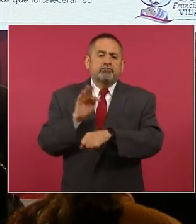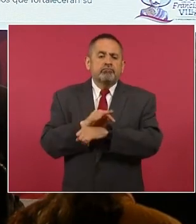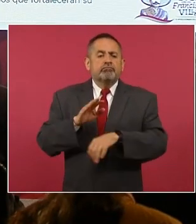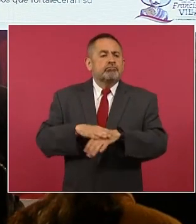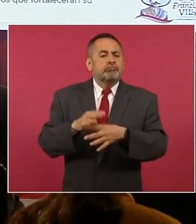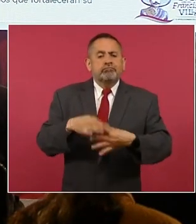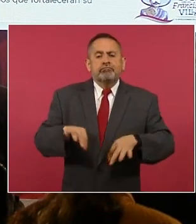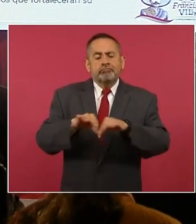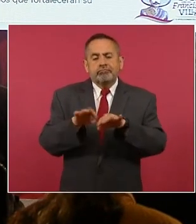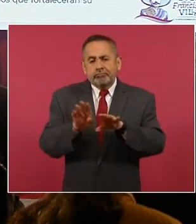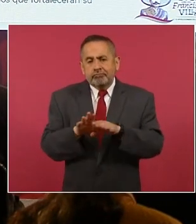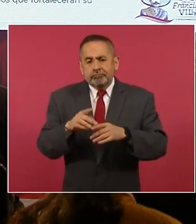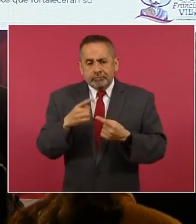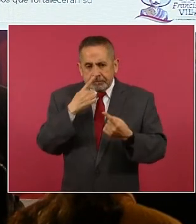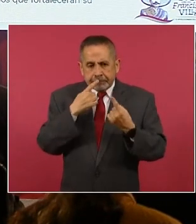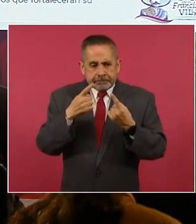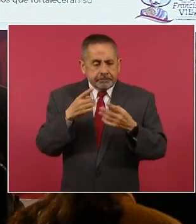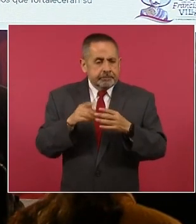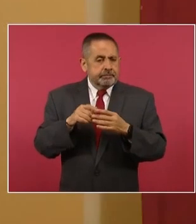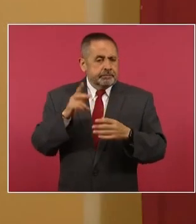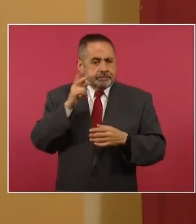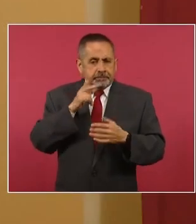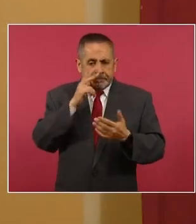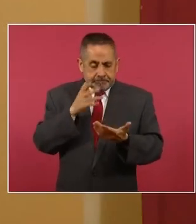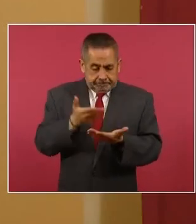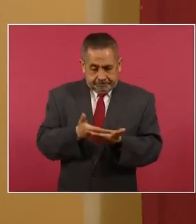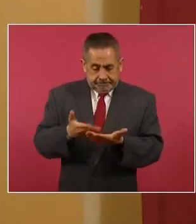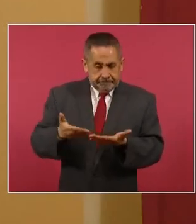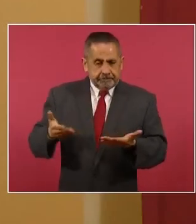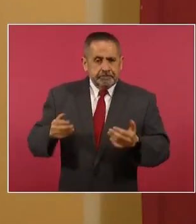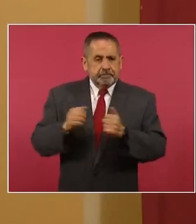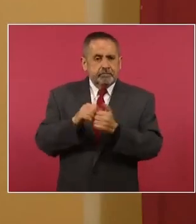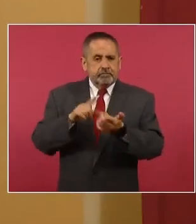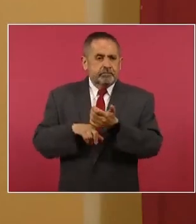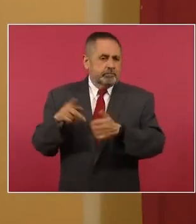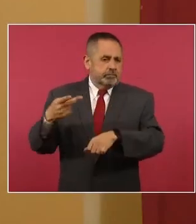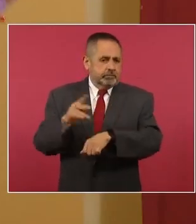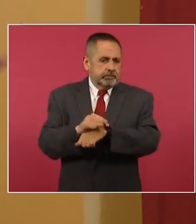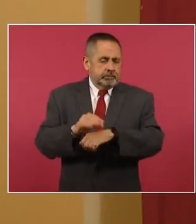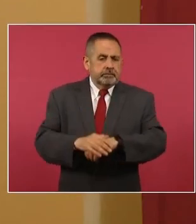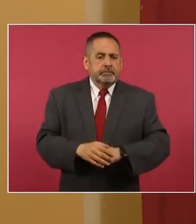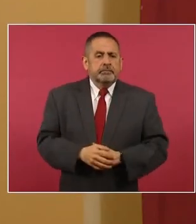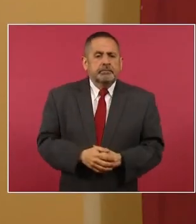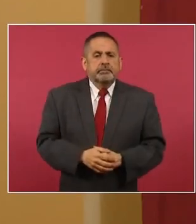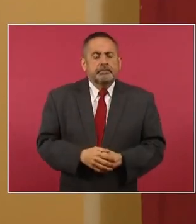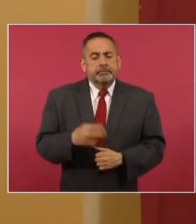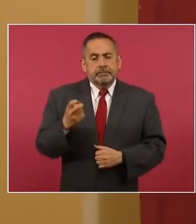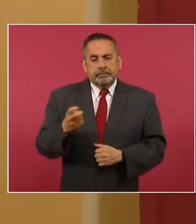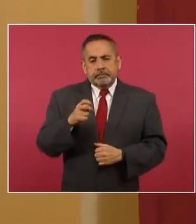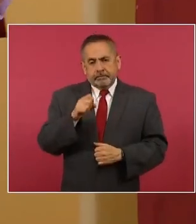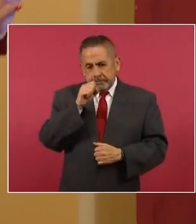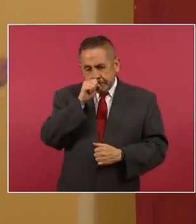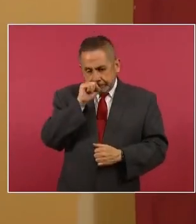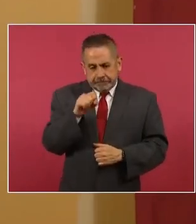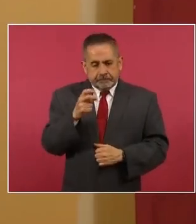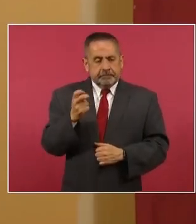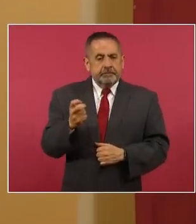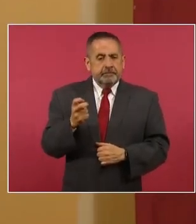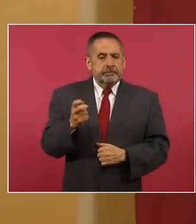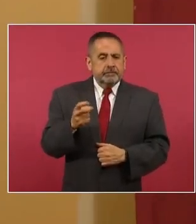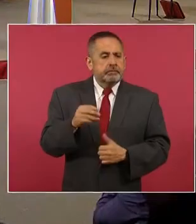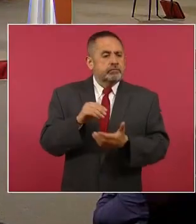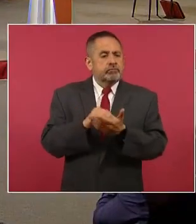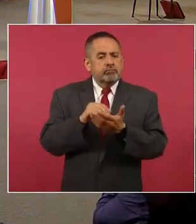fortalecer las pruebas que están aportando la defensa. Entonces, estamos en eso y